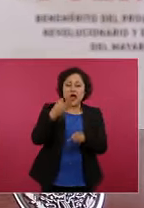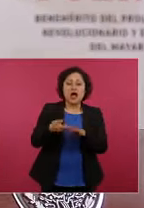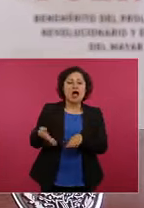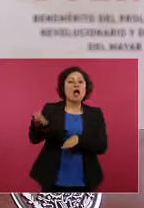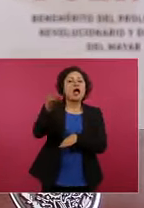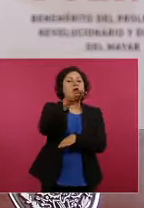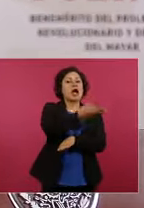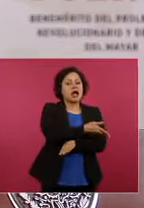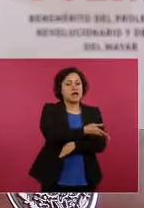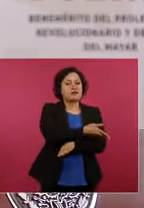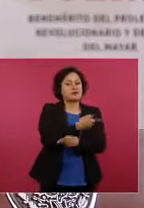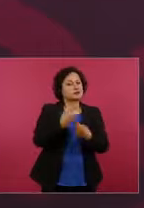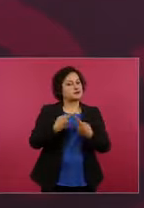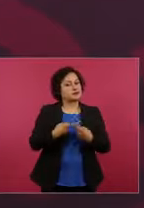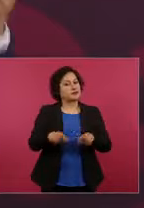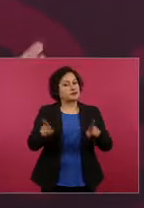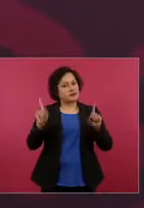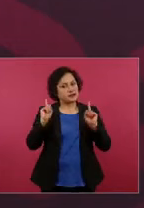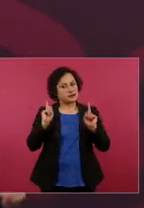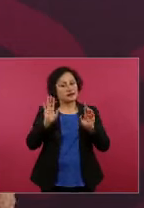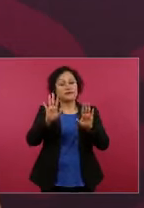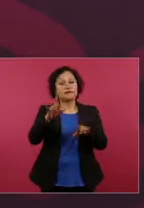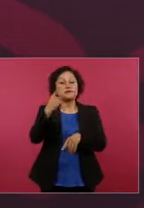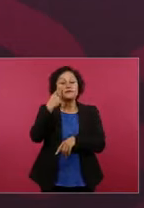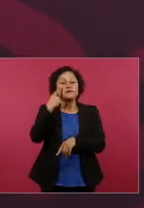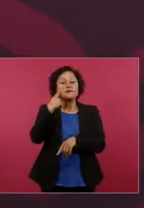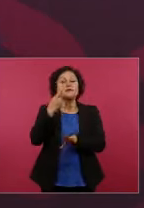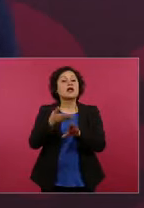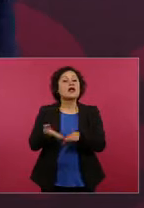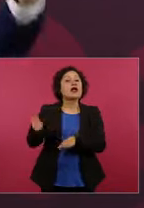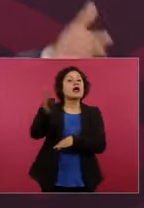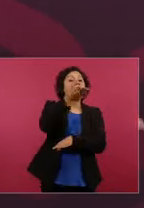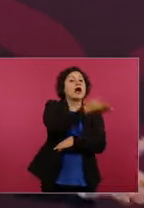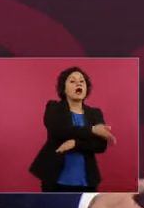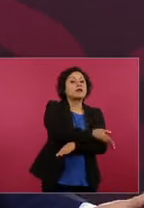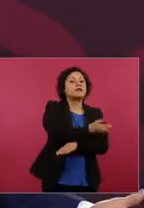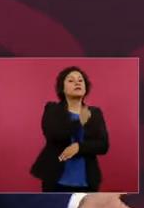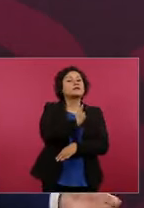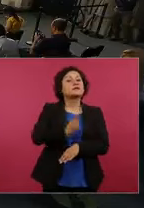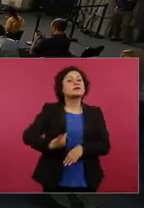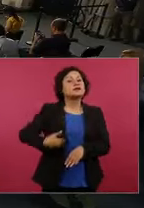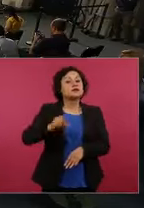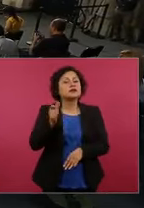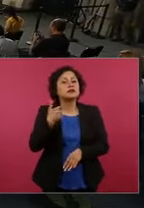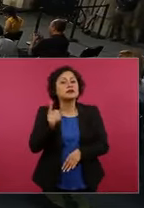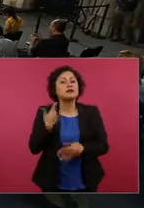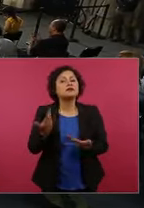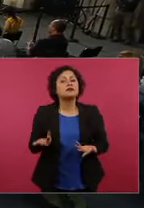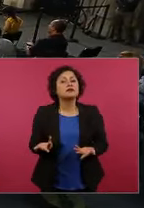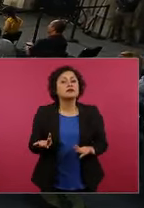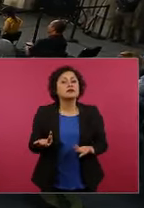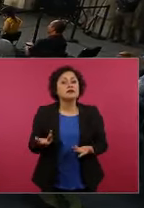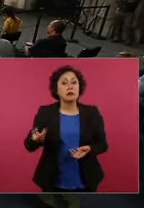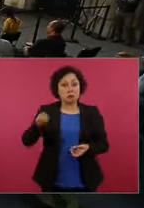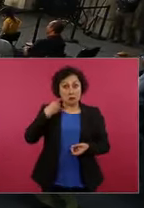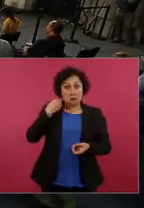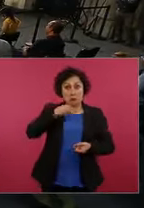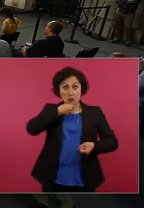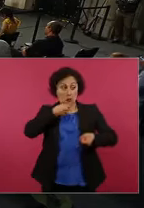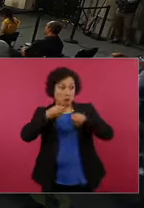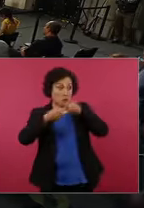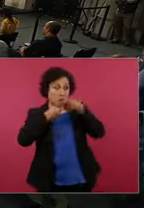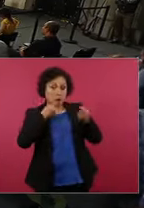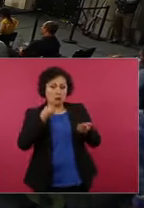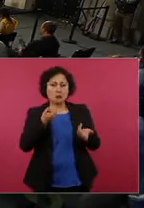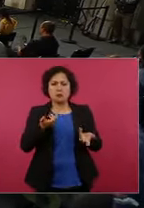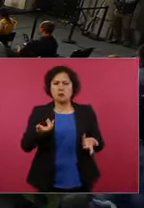antes los presidentes ni siquiera daban conferencias de prensa, o unas